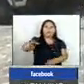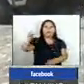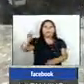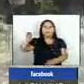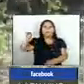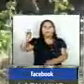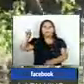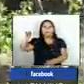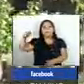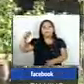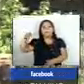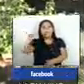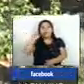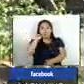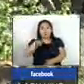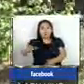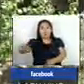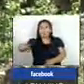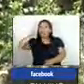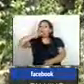del municipio de Perquín, Morazán.